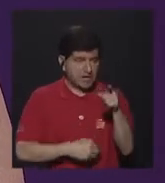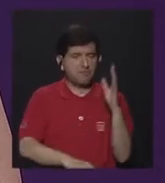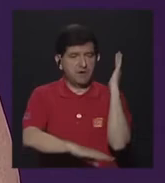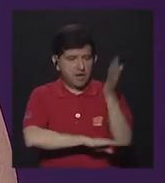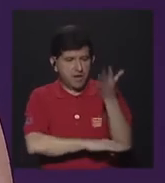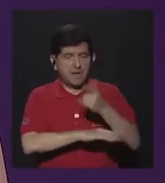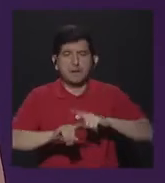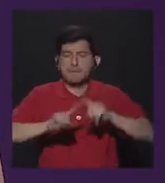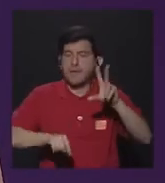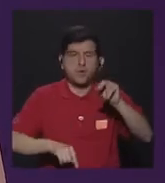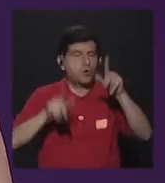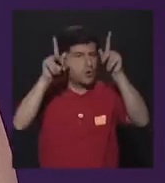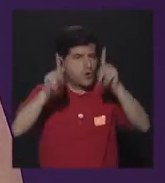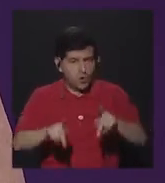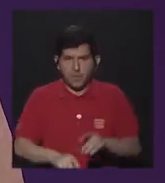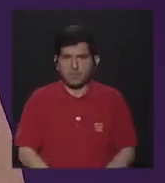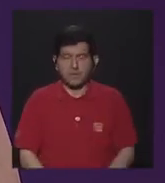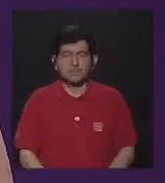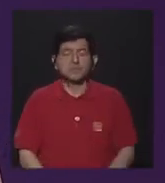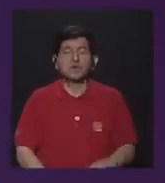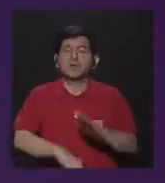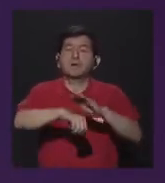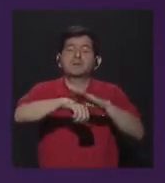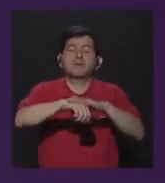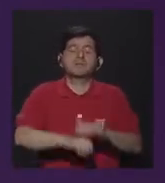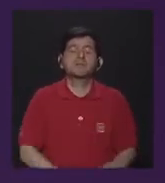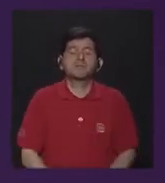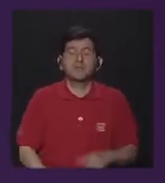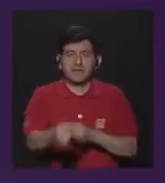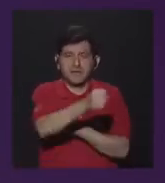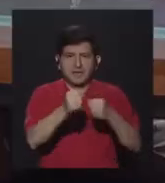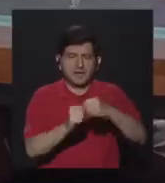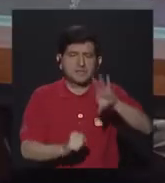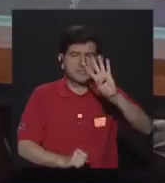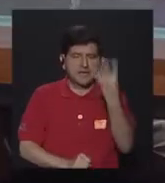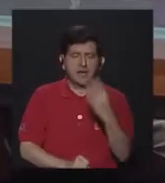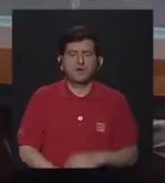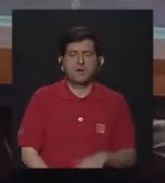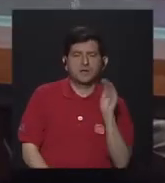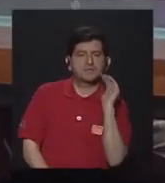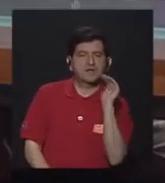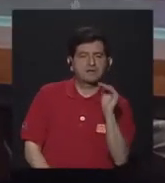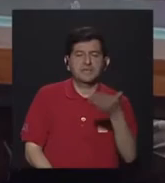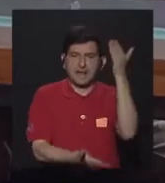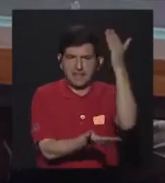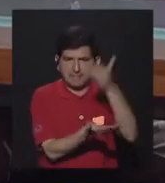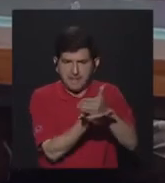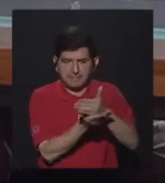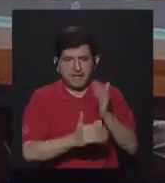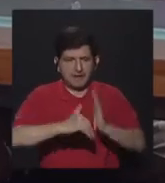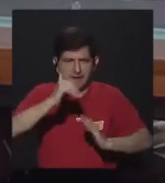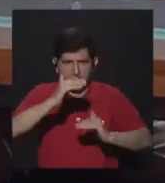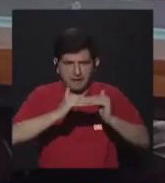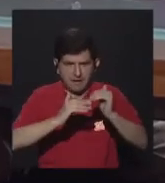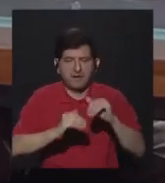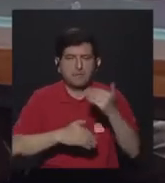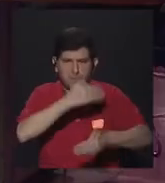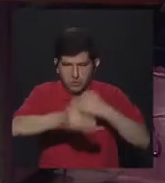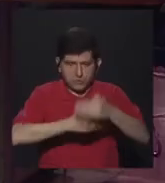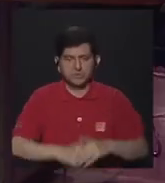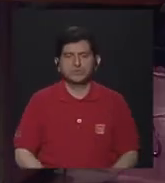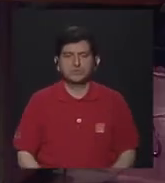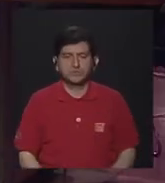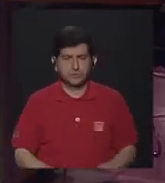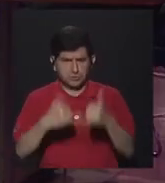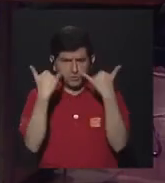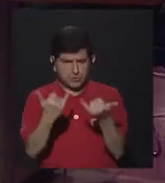pero no una persona que se dejara notificar por la sala cuarta de que tenían que parar la tala de los aires ya ustedes están previendo que eso